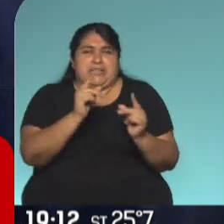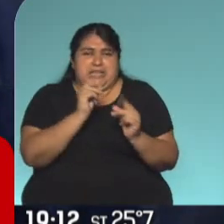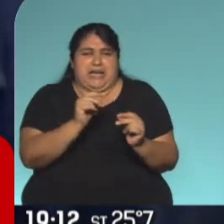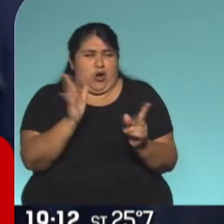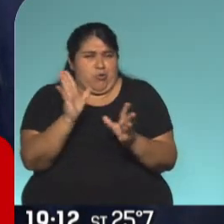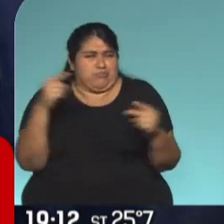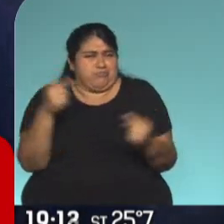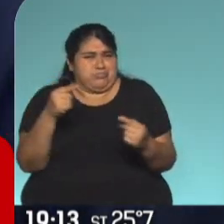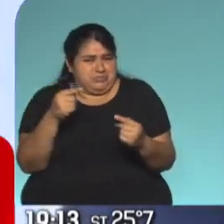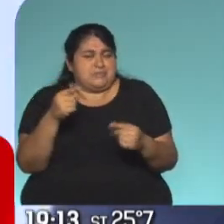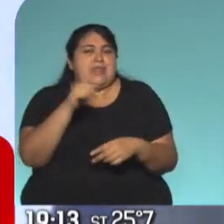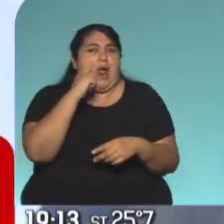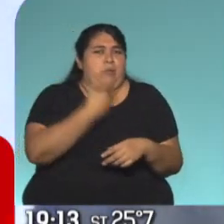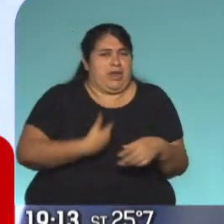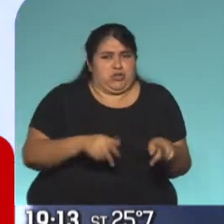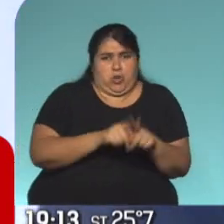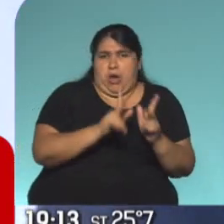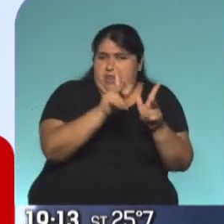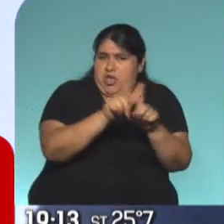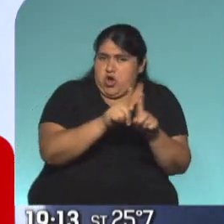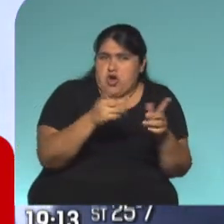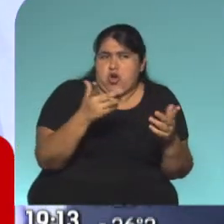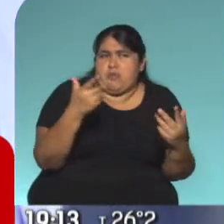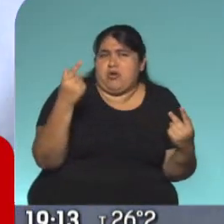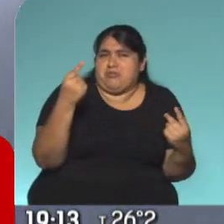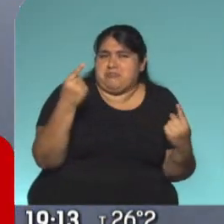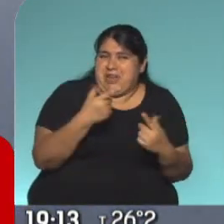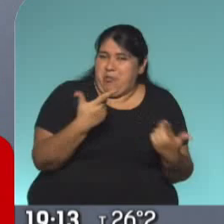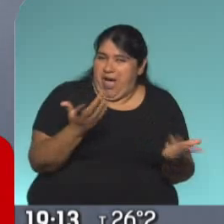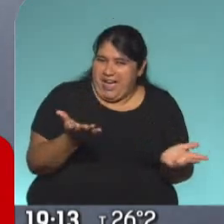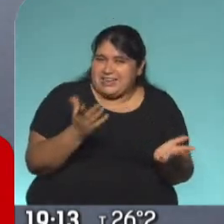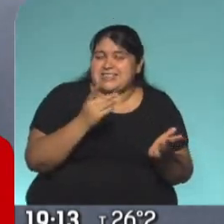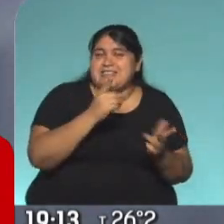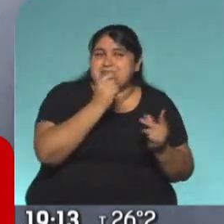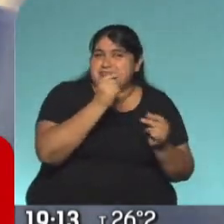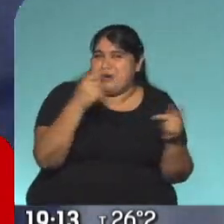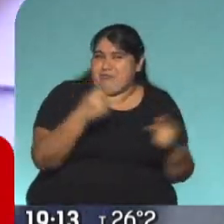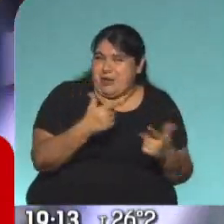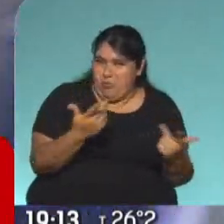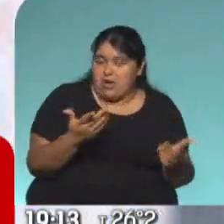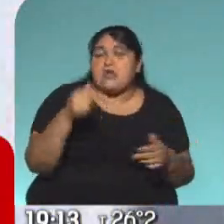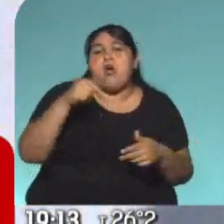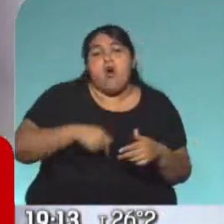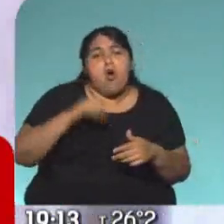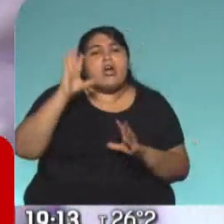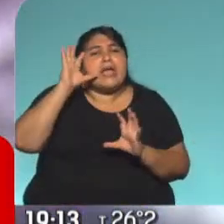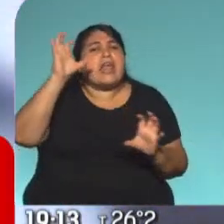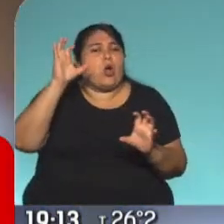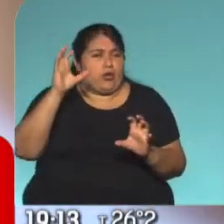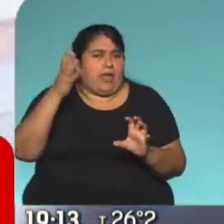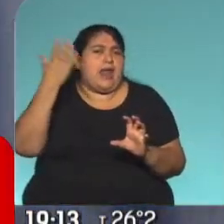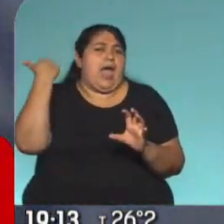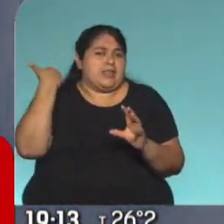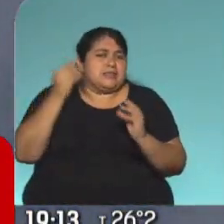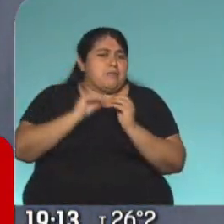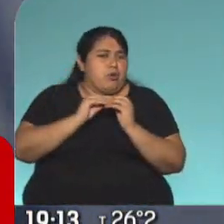Fernández, el presidente. Alberto mismo, sí. Bueno, hoy fue el día ya donde se empezó a recordar las consecuencias